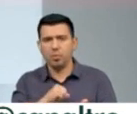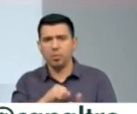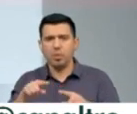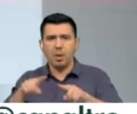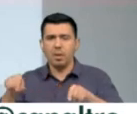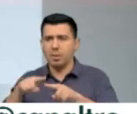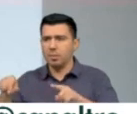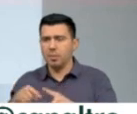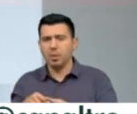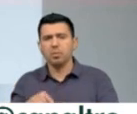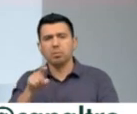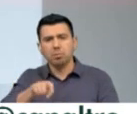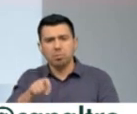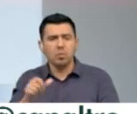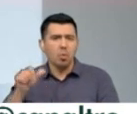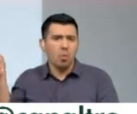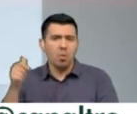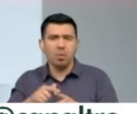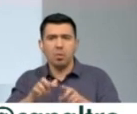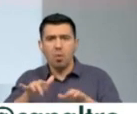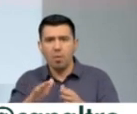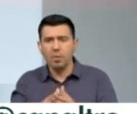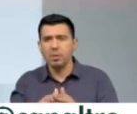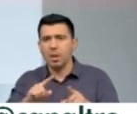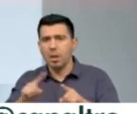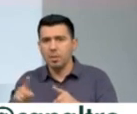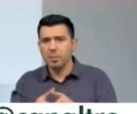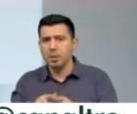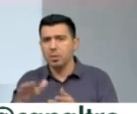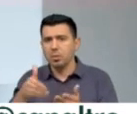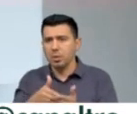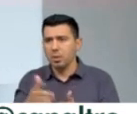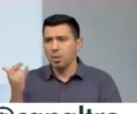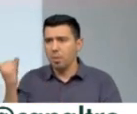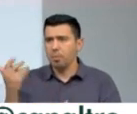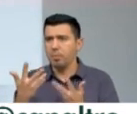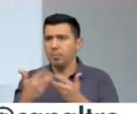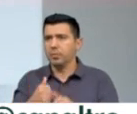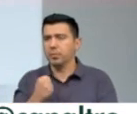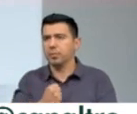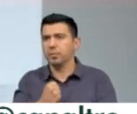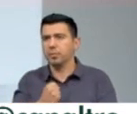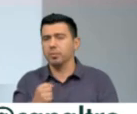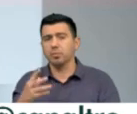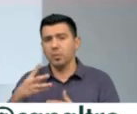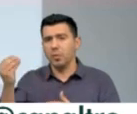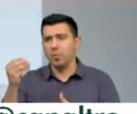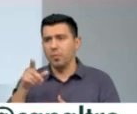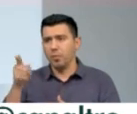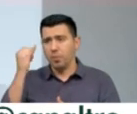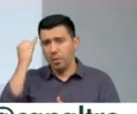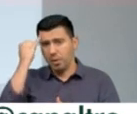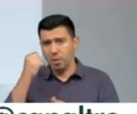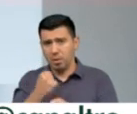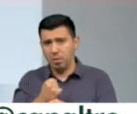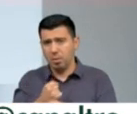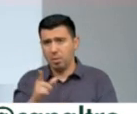decir hay muchas oficinas descentralizados y algunas de la administración central que están funcionando fuera de sus dependencias de origen